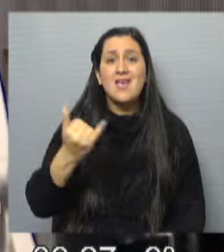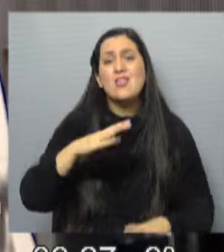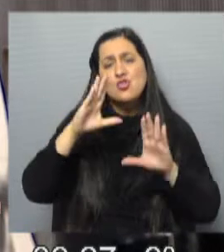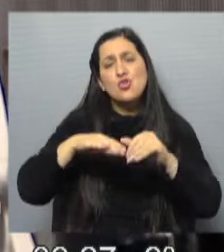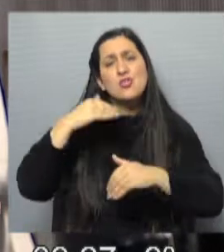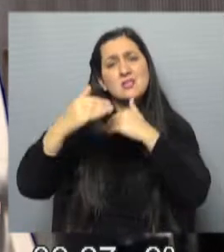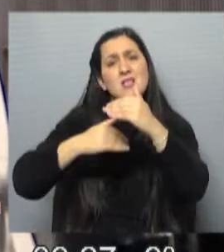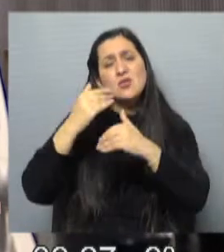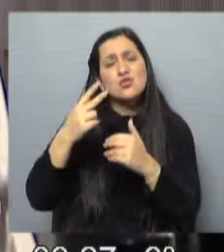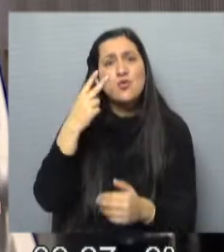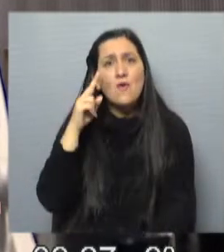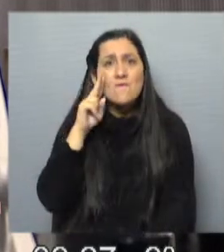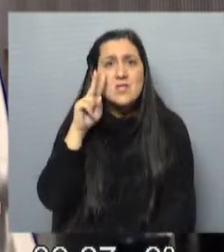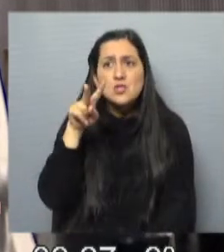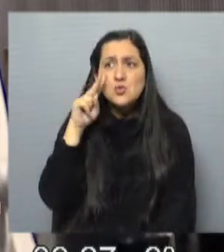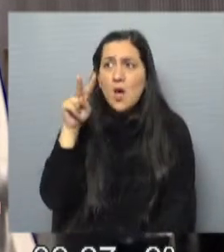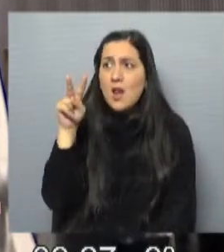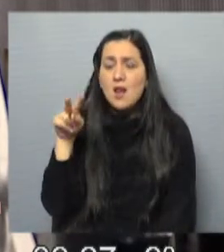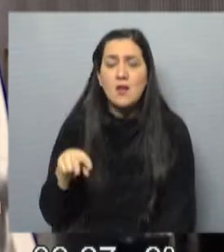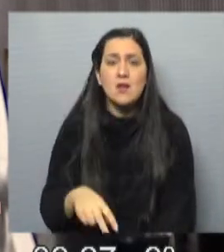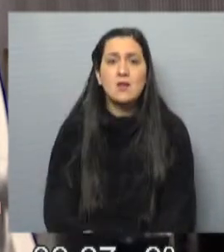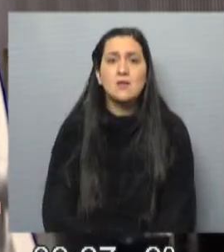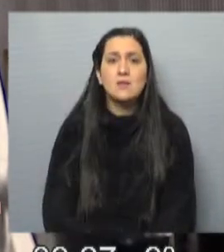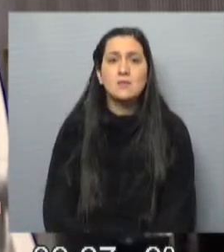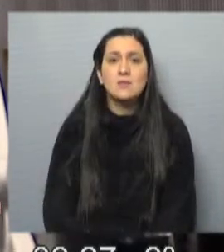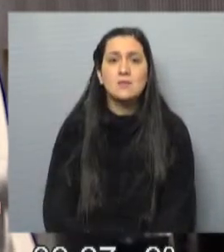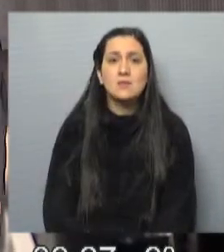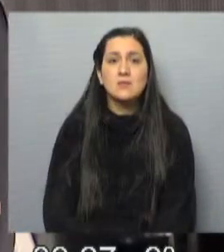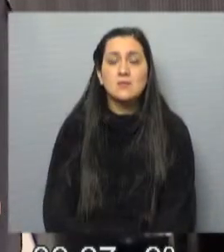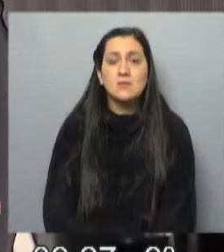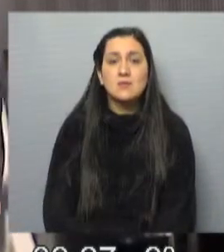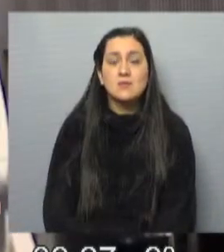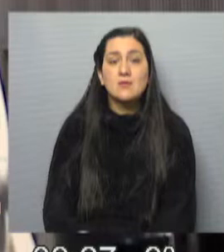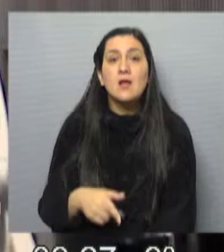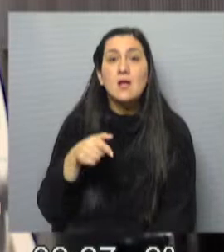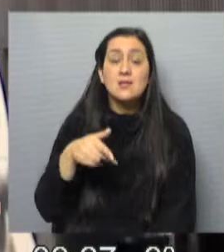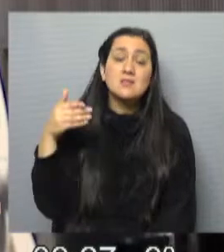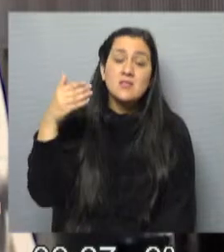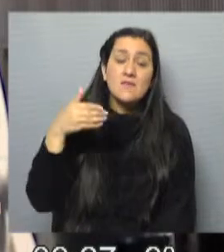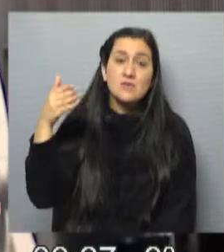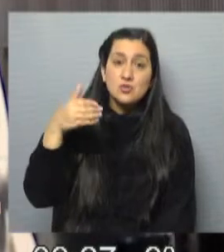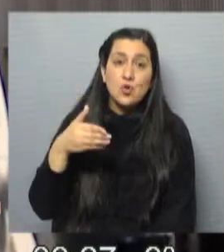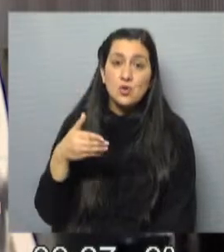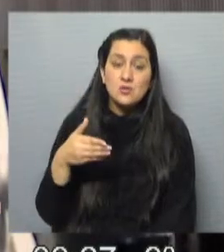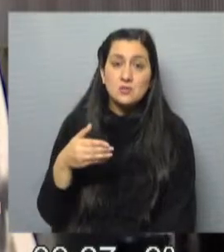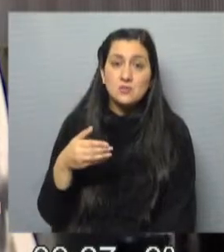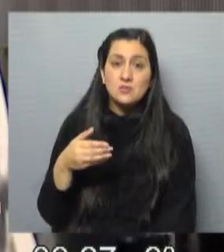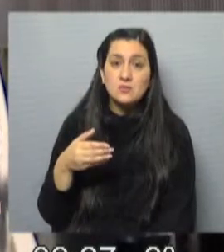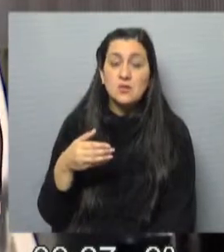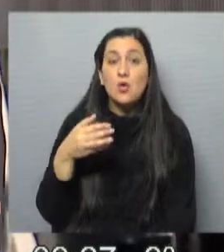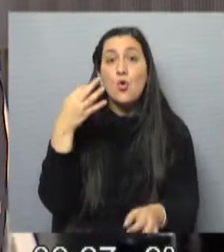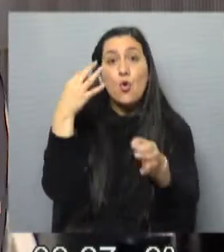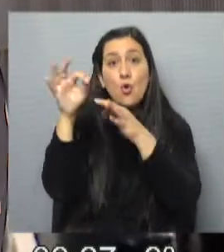desarrollo visual por delante. Entonces, ¿qué es lo importante de estas intervenciones? Bueno,